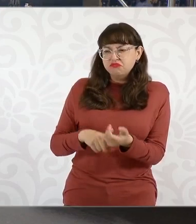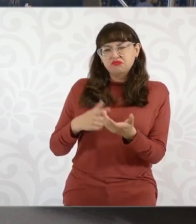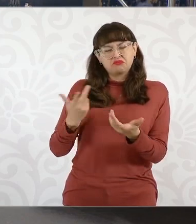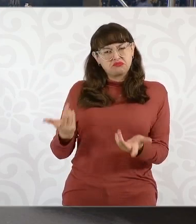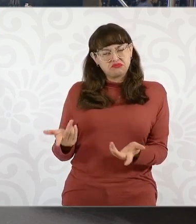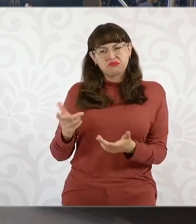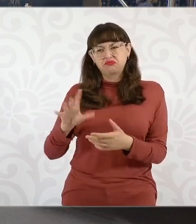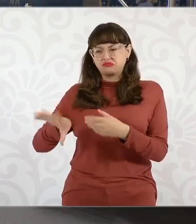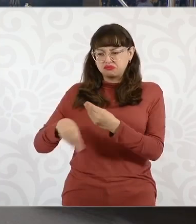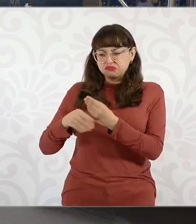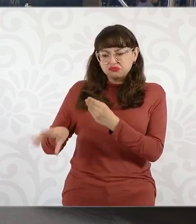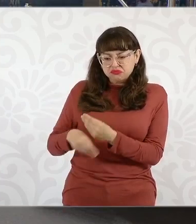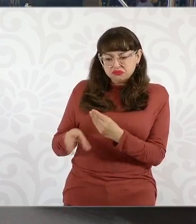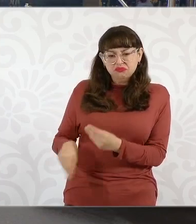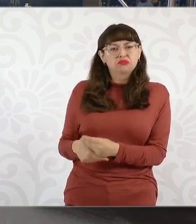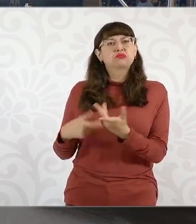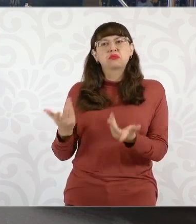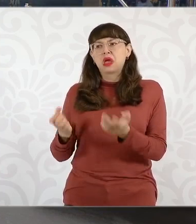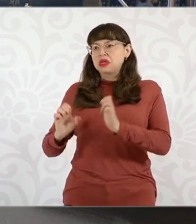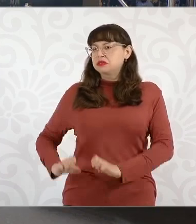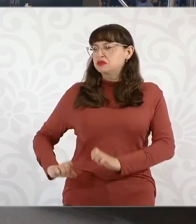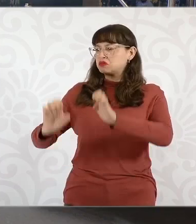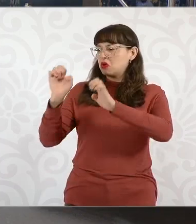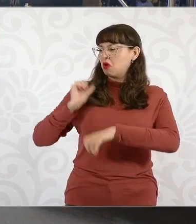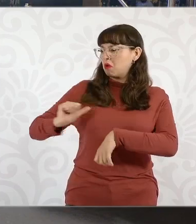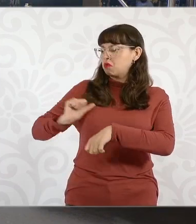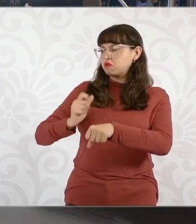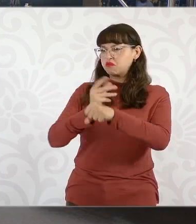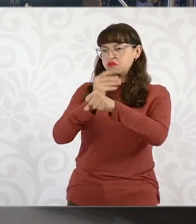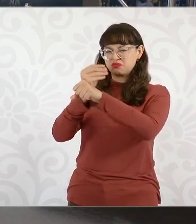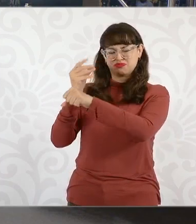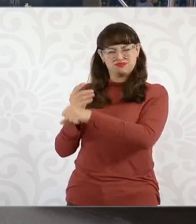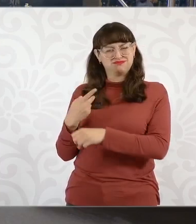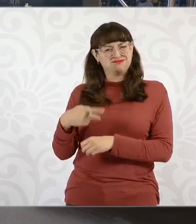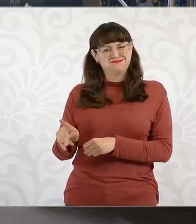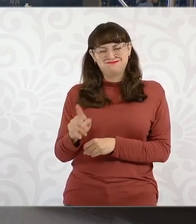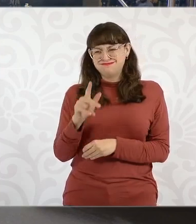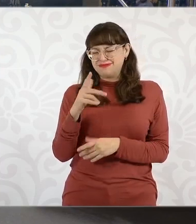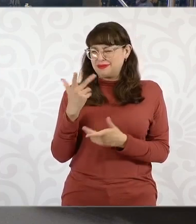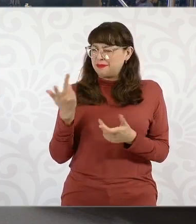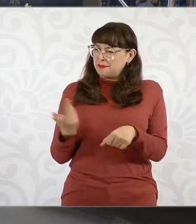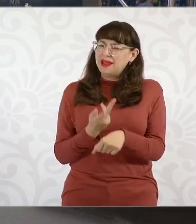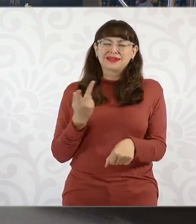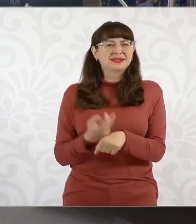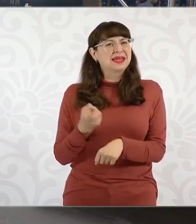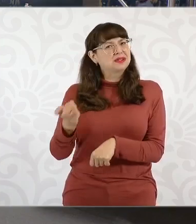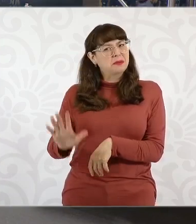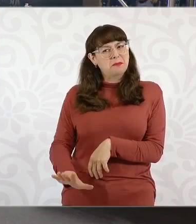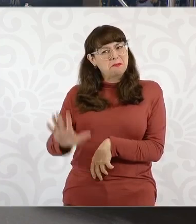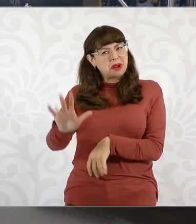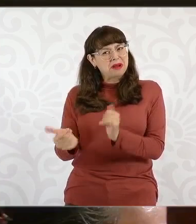temas, como por ejemplo dar mantenimiento a los recintos históricos. Pero esto recuerda mucho el guardadito de la Suprema